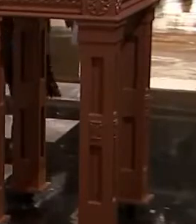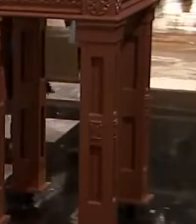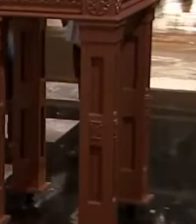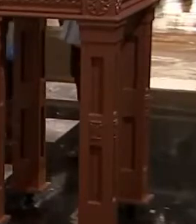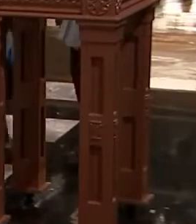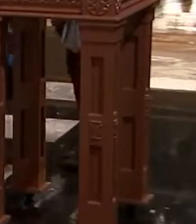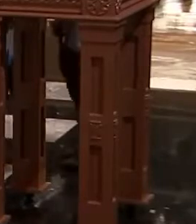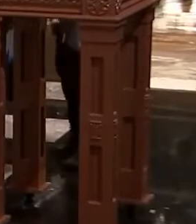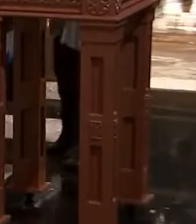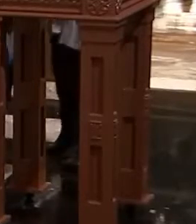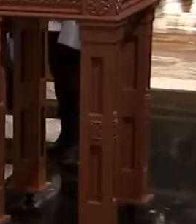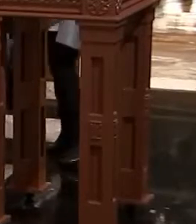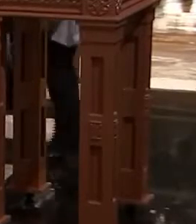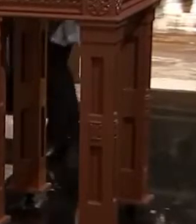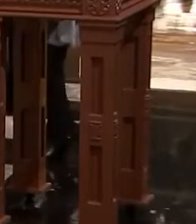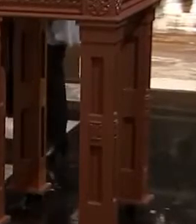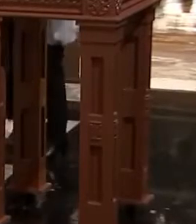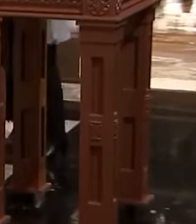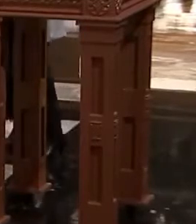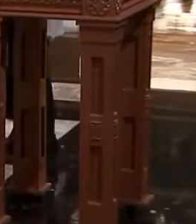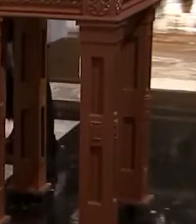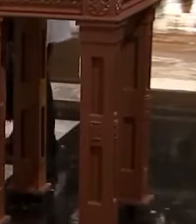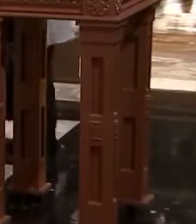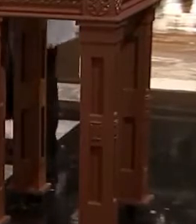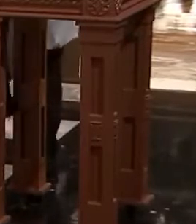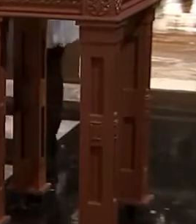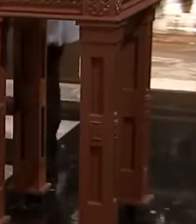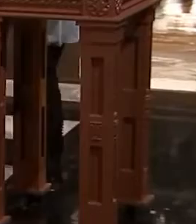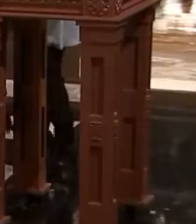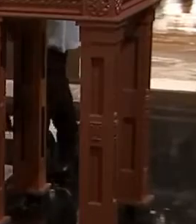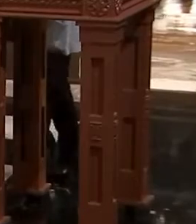escritor Carlos Pellicer Cámara.